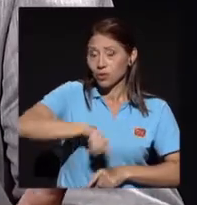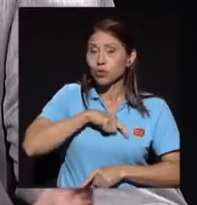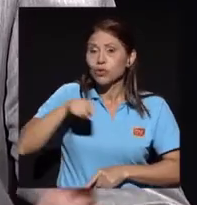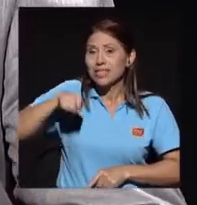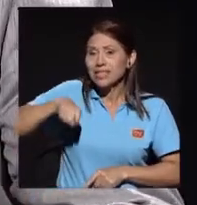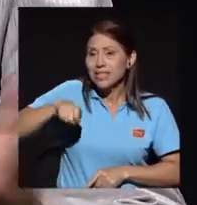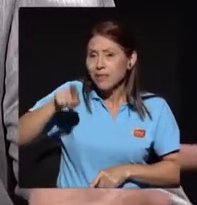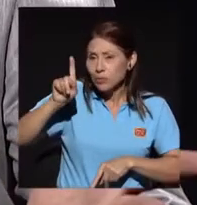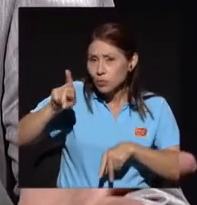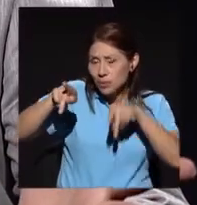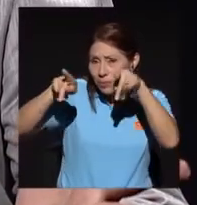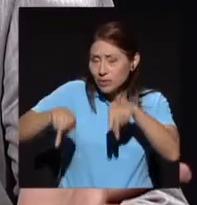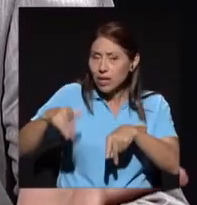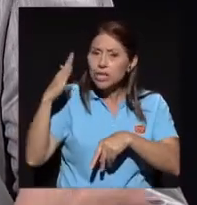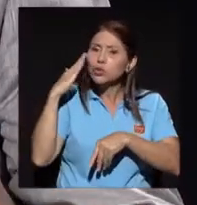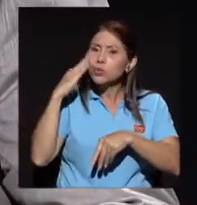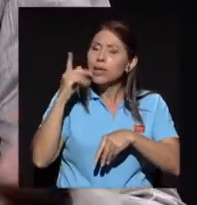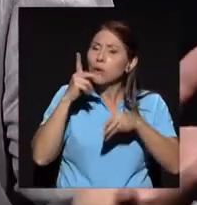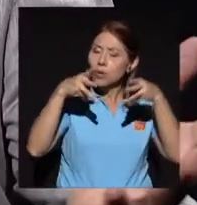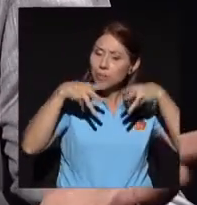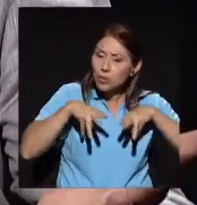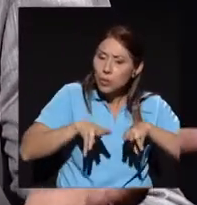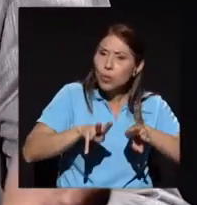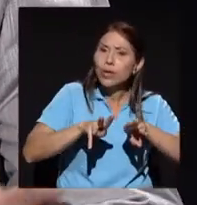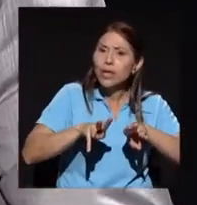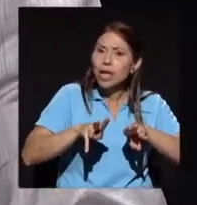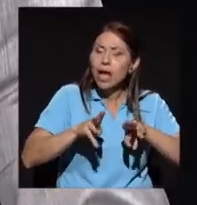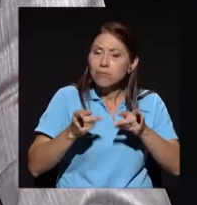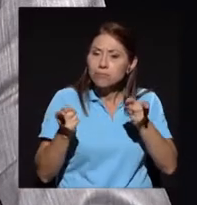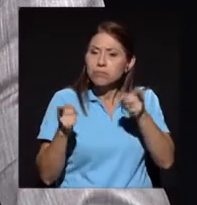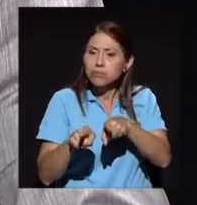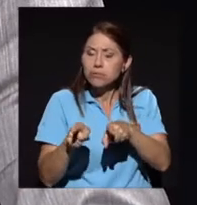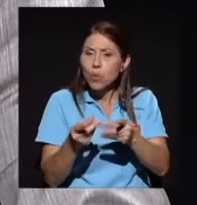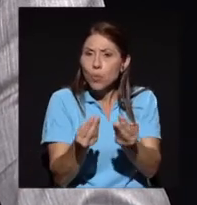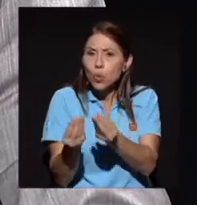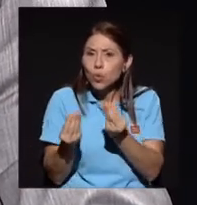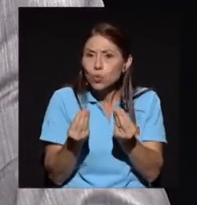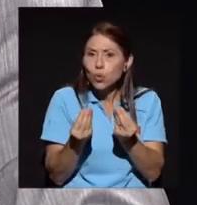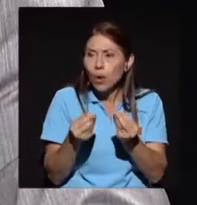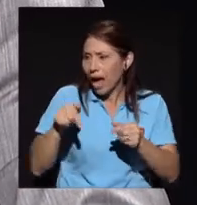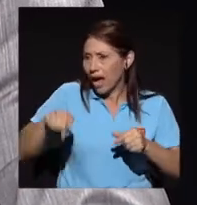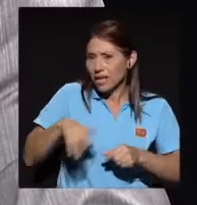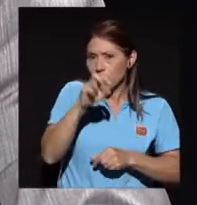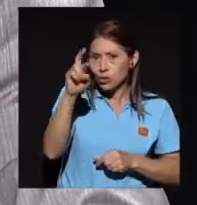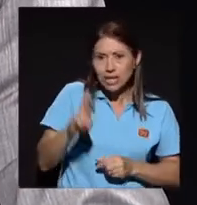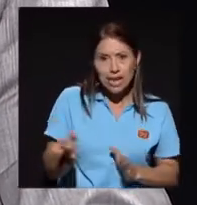una metodología de insumo producto, y no había mucha gente en Costa Rica con ese conocimiento,